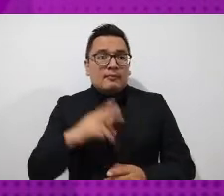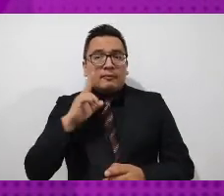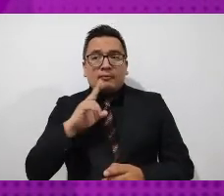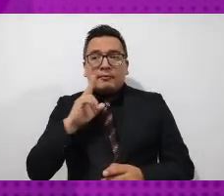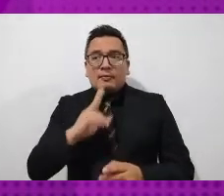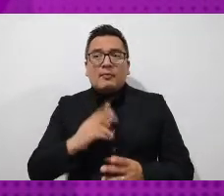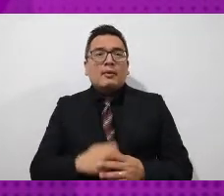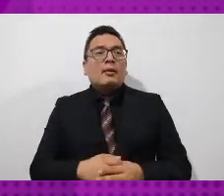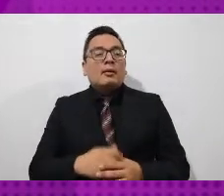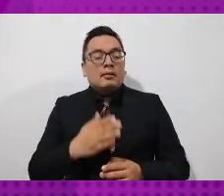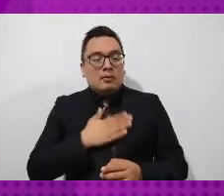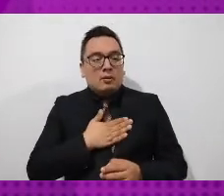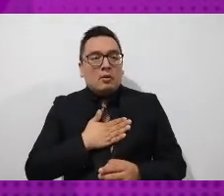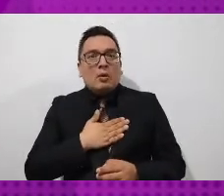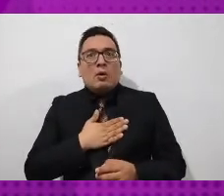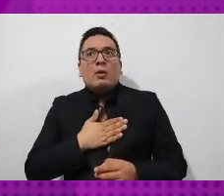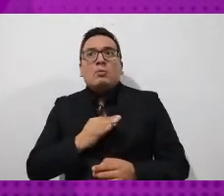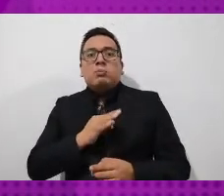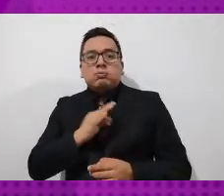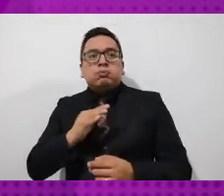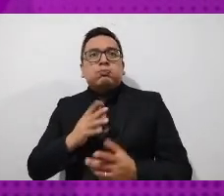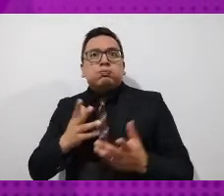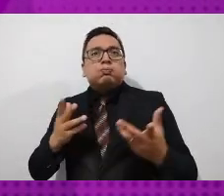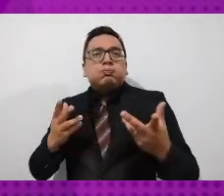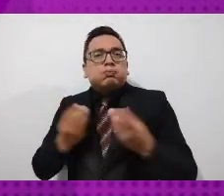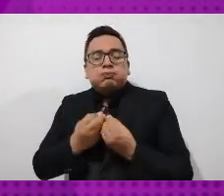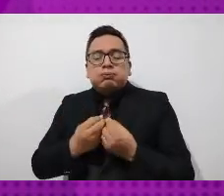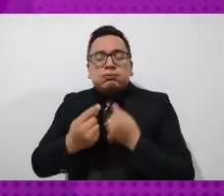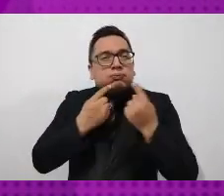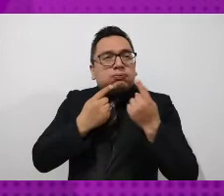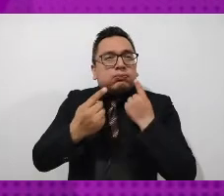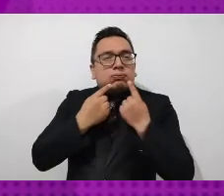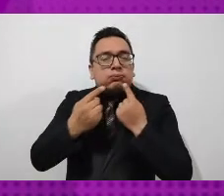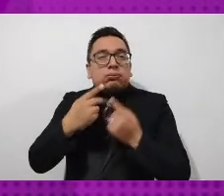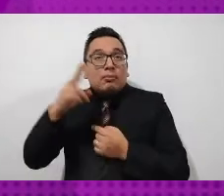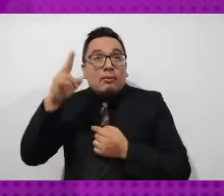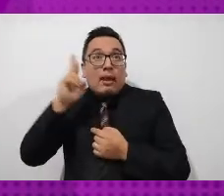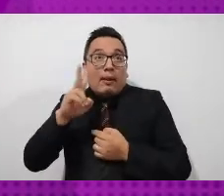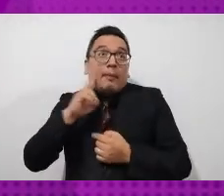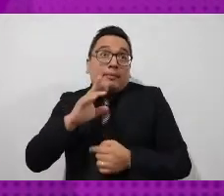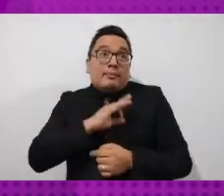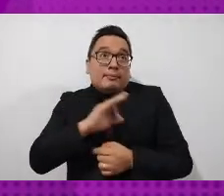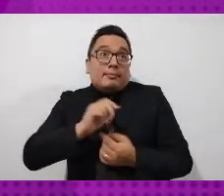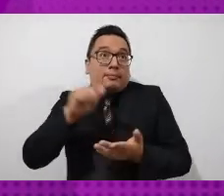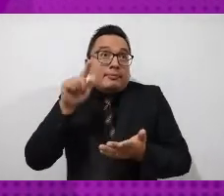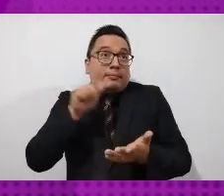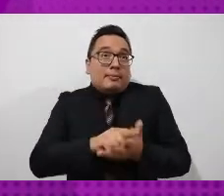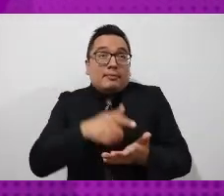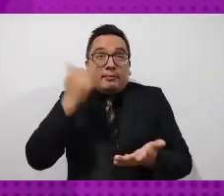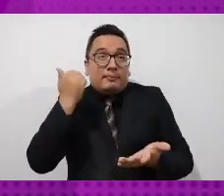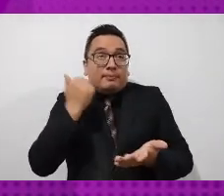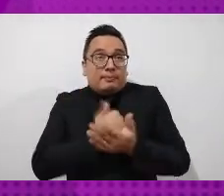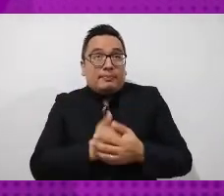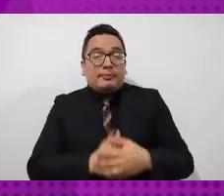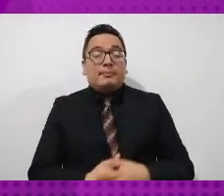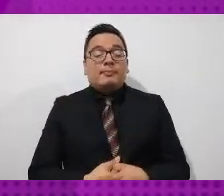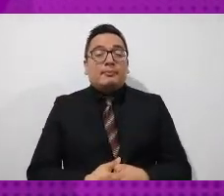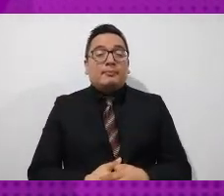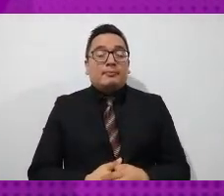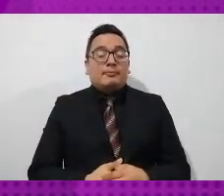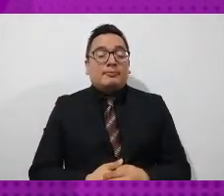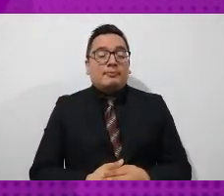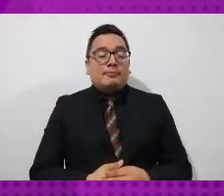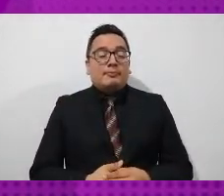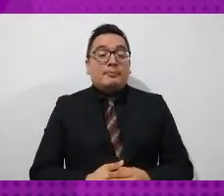esa comisión para que pueda en su momento dictaminarse a favor la misma. Hay